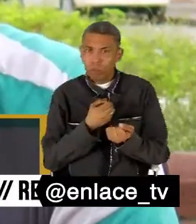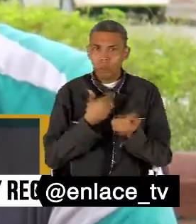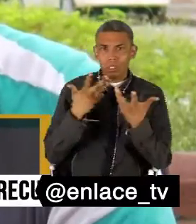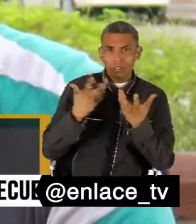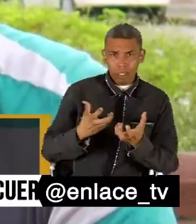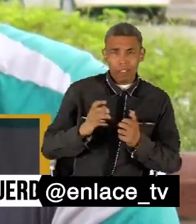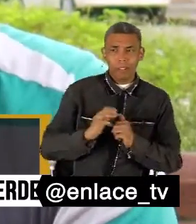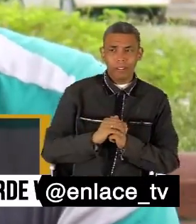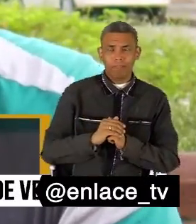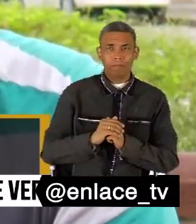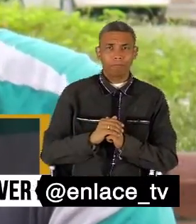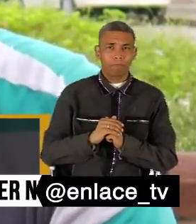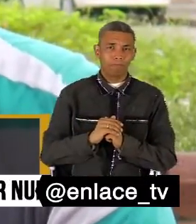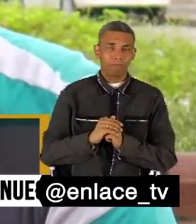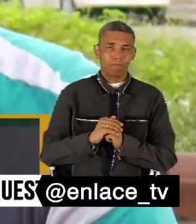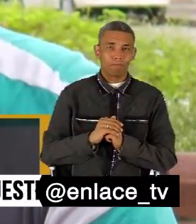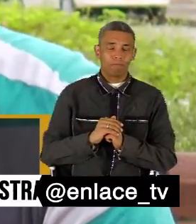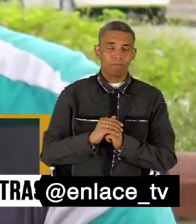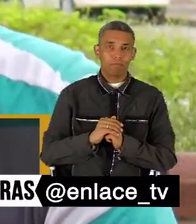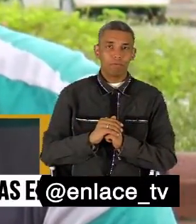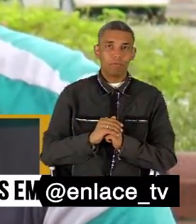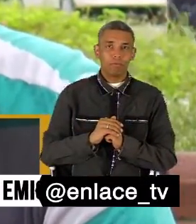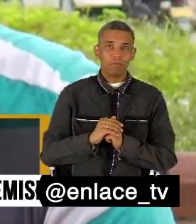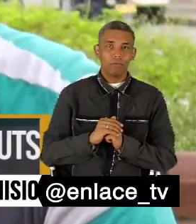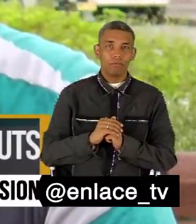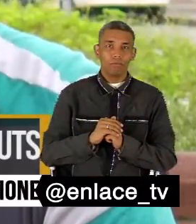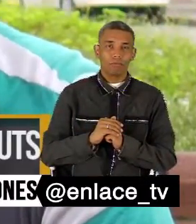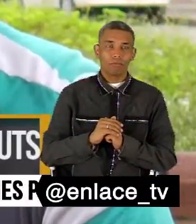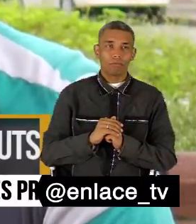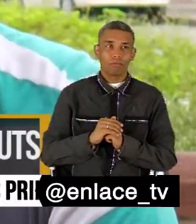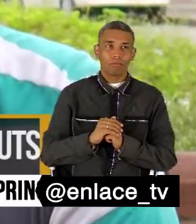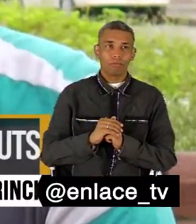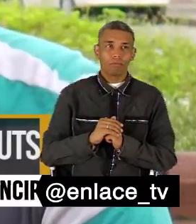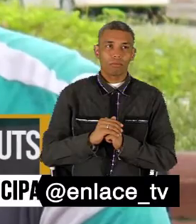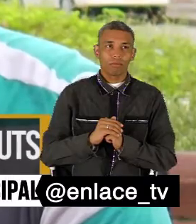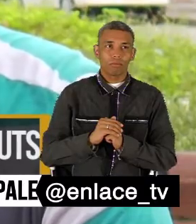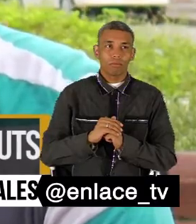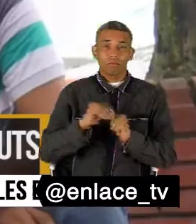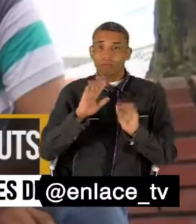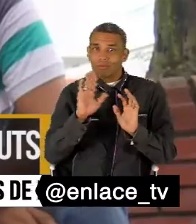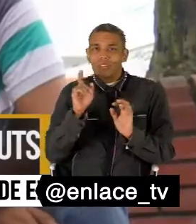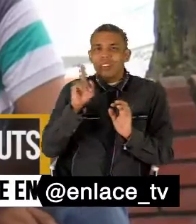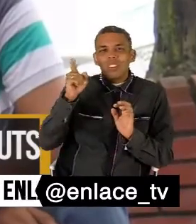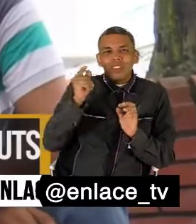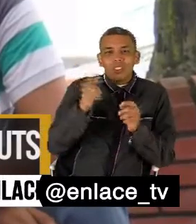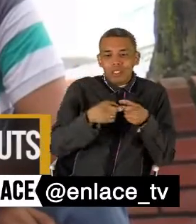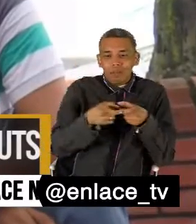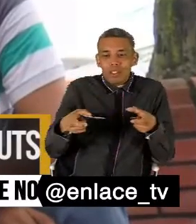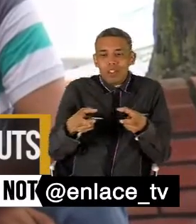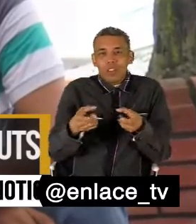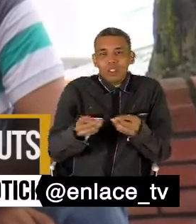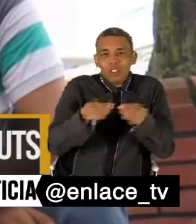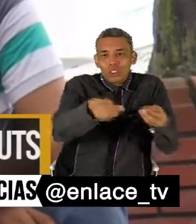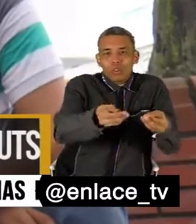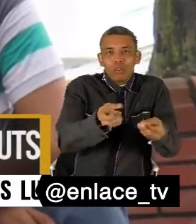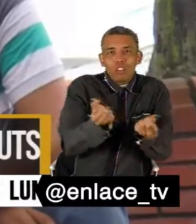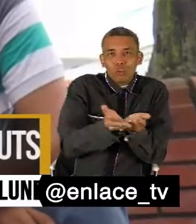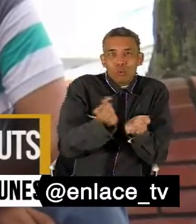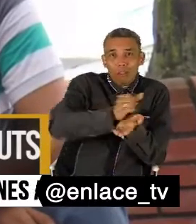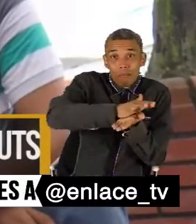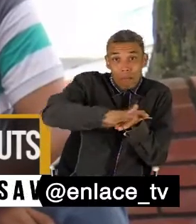tecnológicas, puesto que pudimos nuevamente fortalecer la parte de las becas estudiantiles. El líder estudiantil invitó a las y